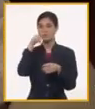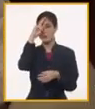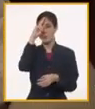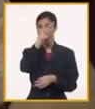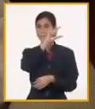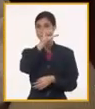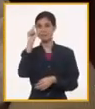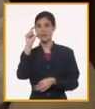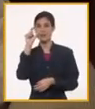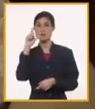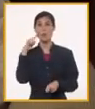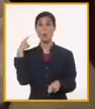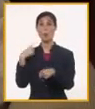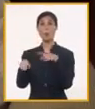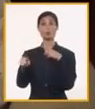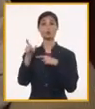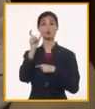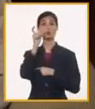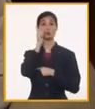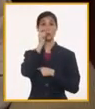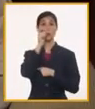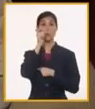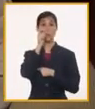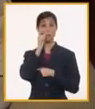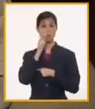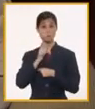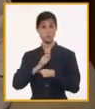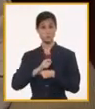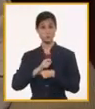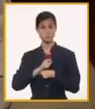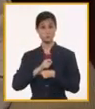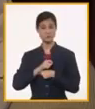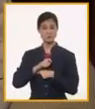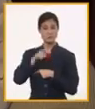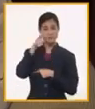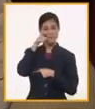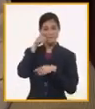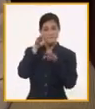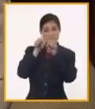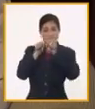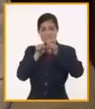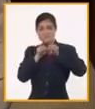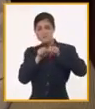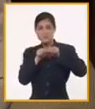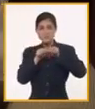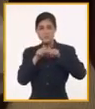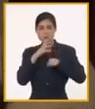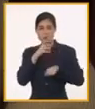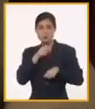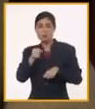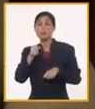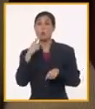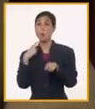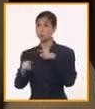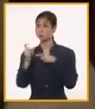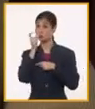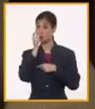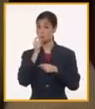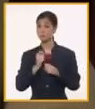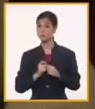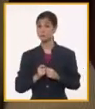chivato. Ajá. Ahora, ese es el cuento. Ese día, por la mañana, había estado en mi